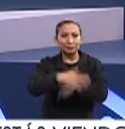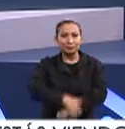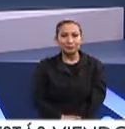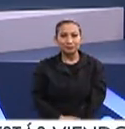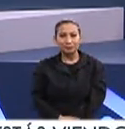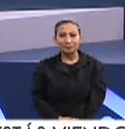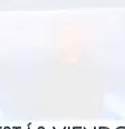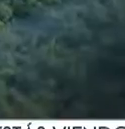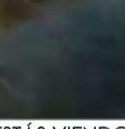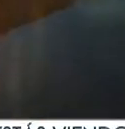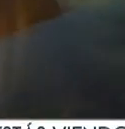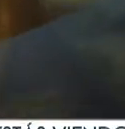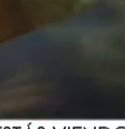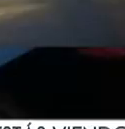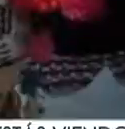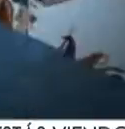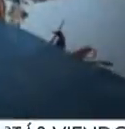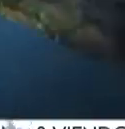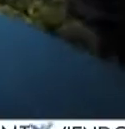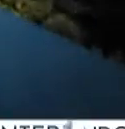Regresamos.